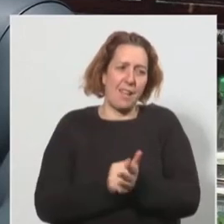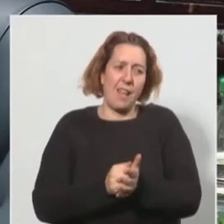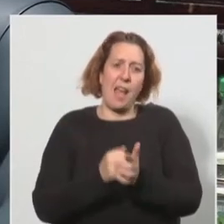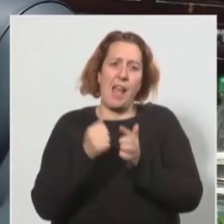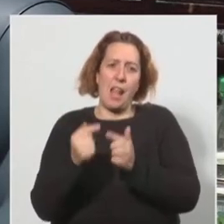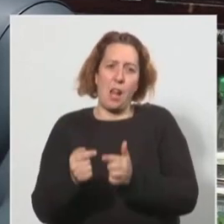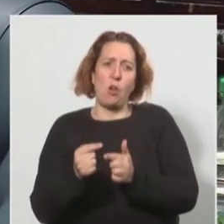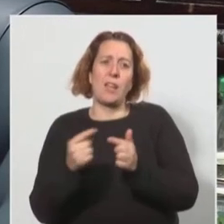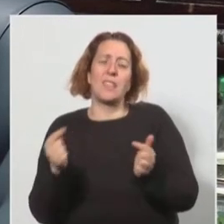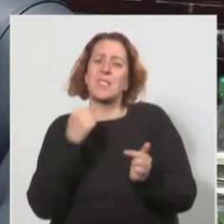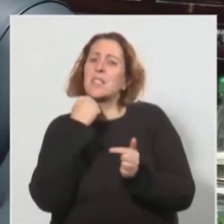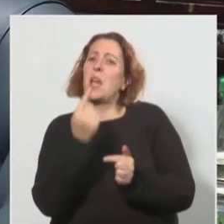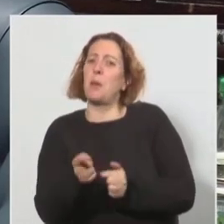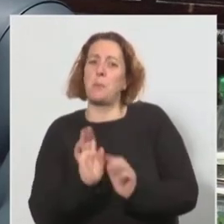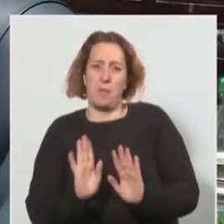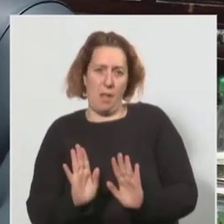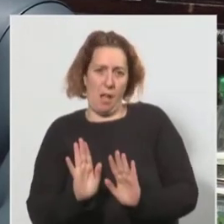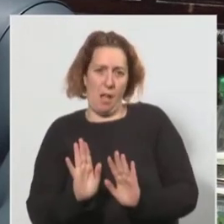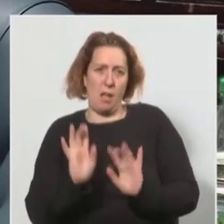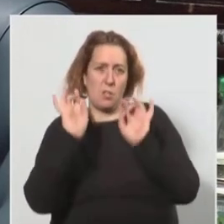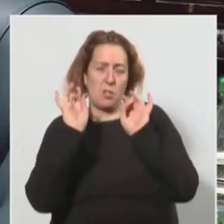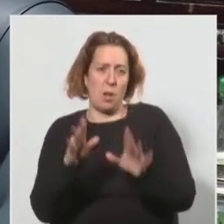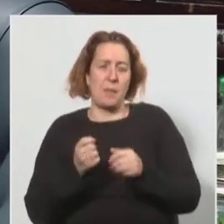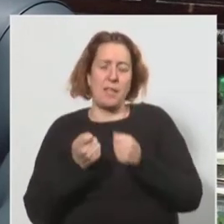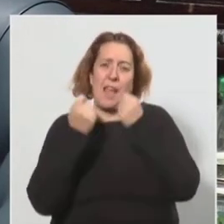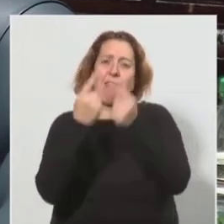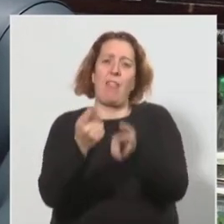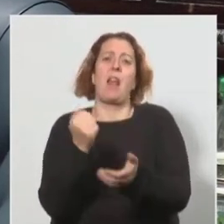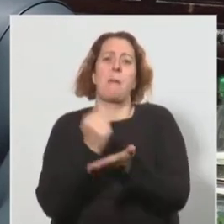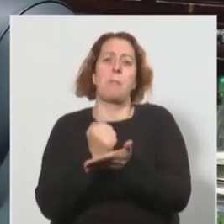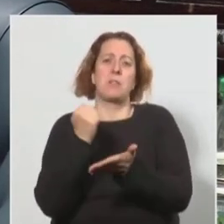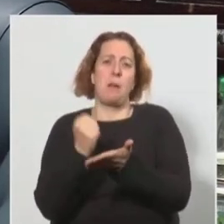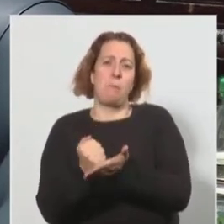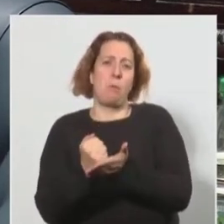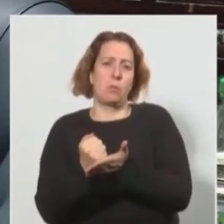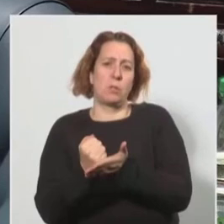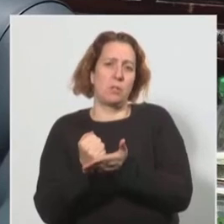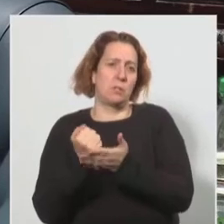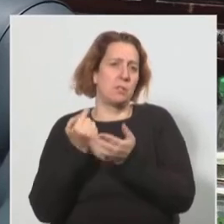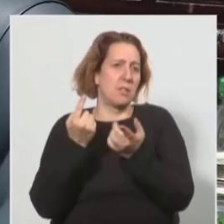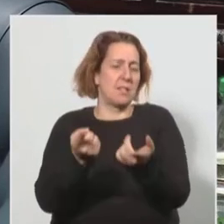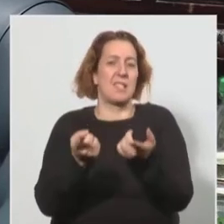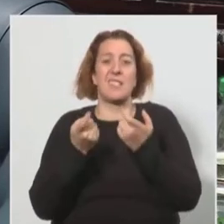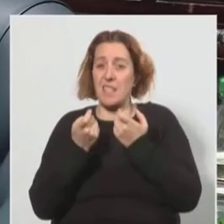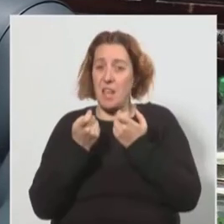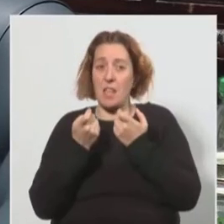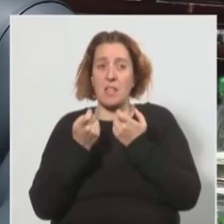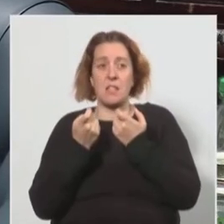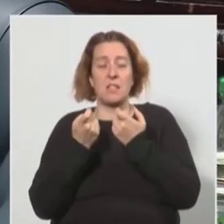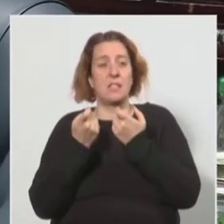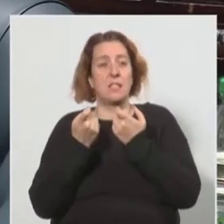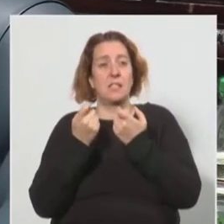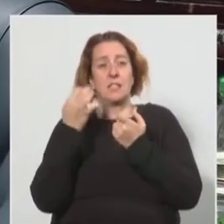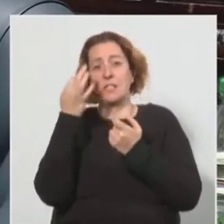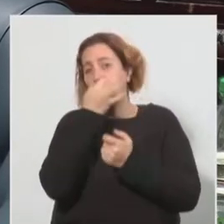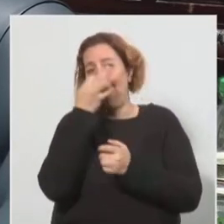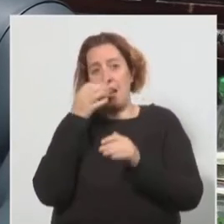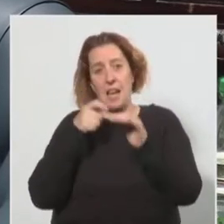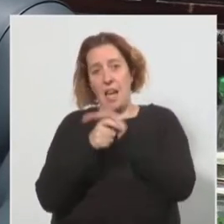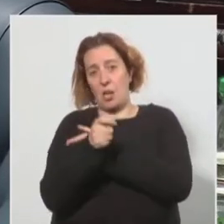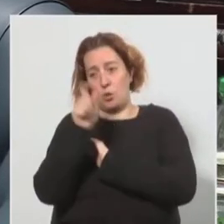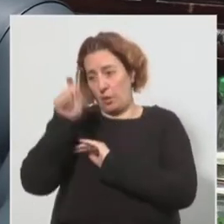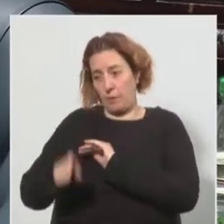era funcional exclusivamente a la expedición del pasaporte, una necesidad del